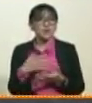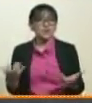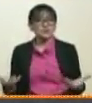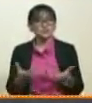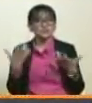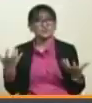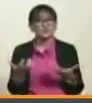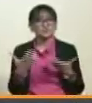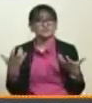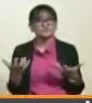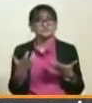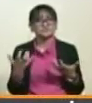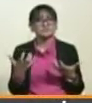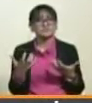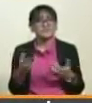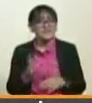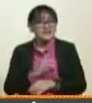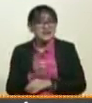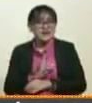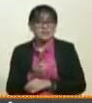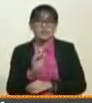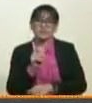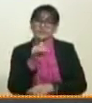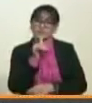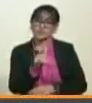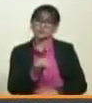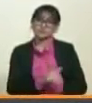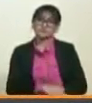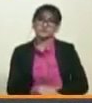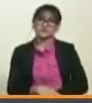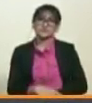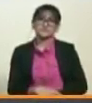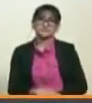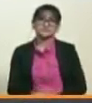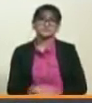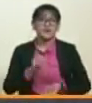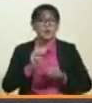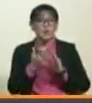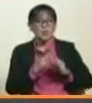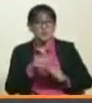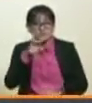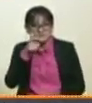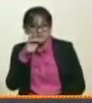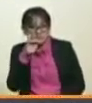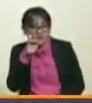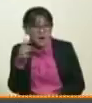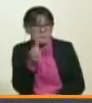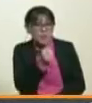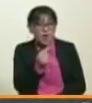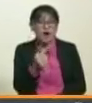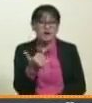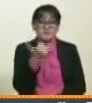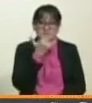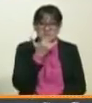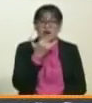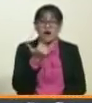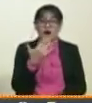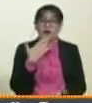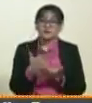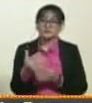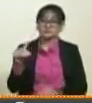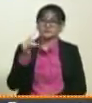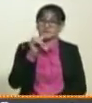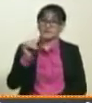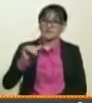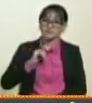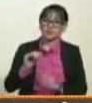un incendio inducido inmediatamente que denunciar porque gracias algunas comunidades hemos detectado fallas y hemos detectado sabotaje